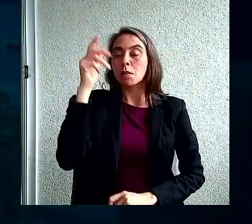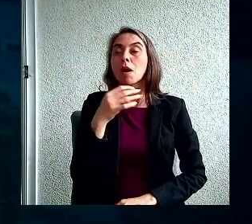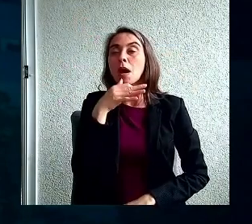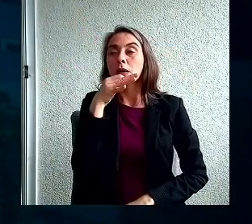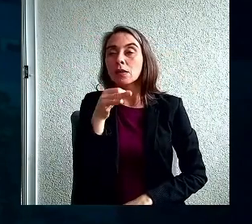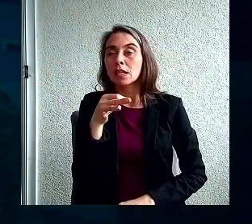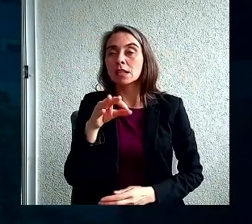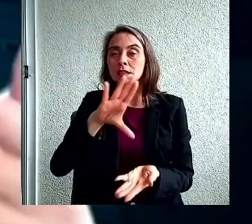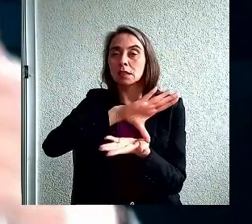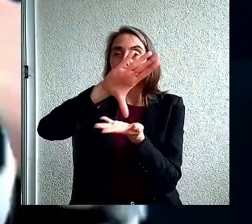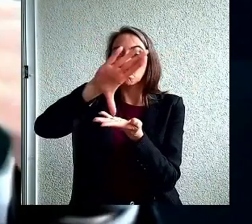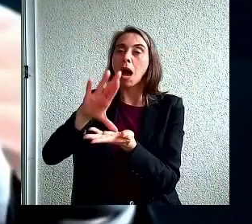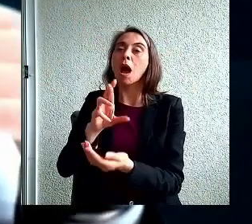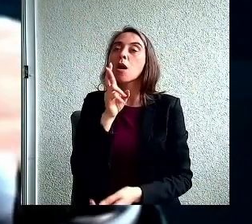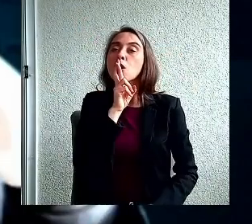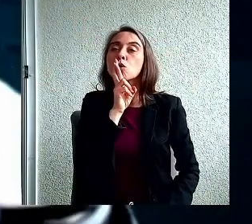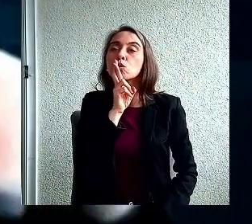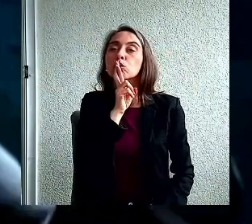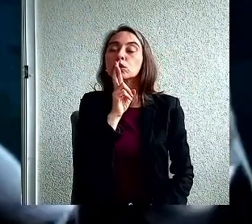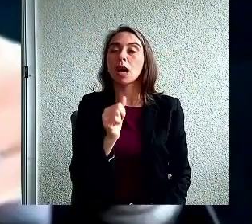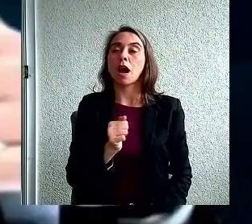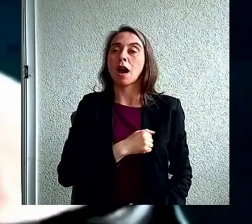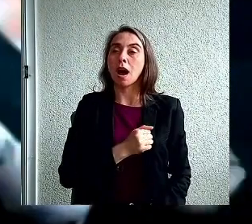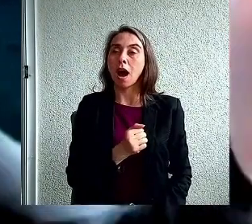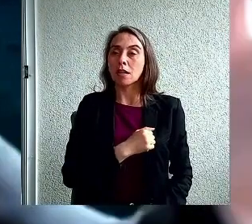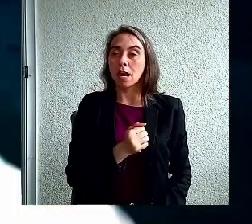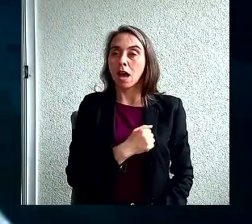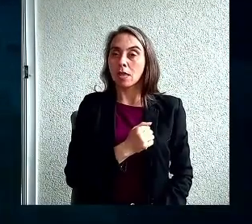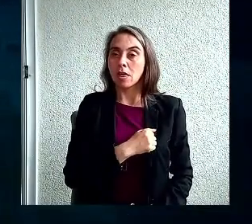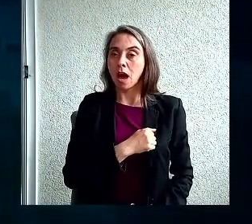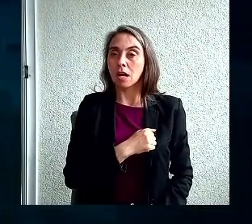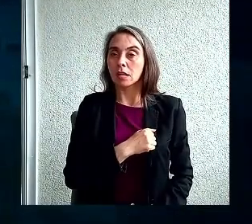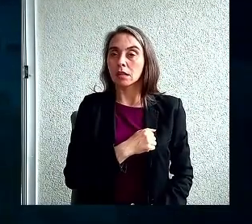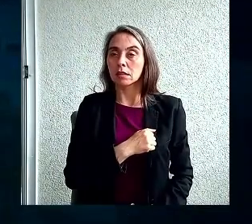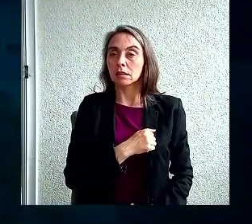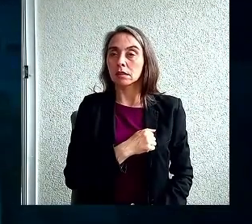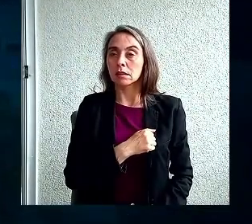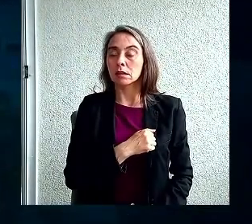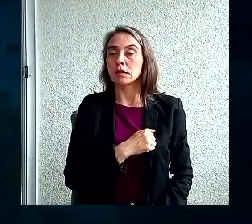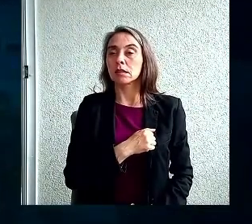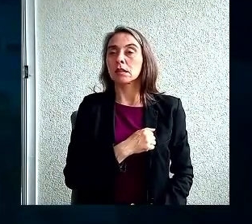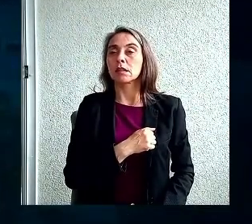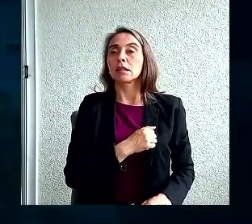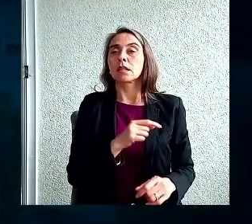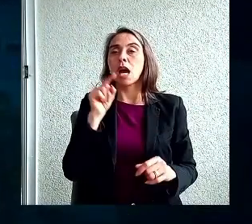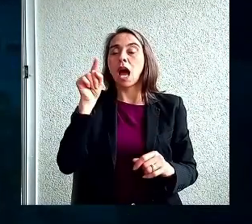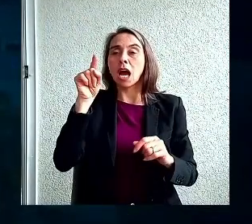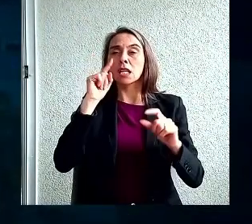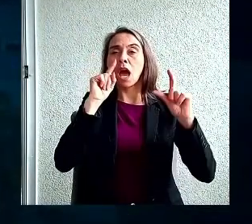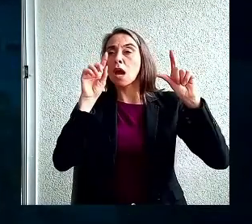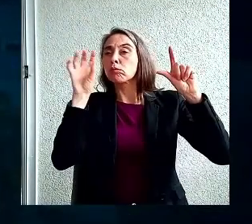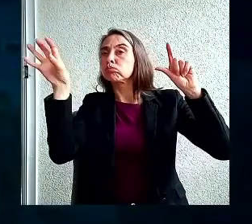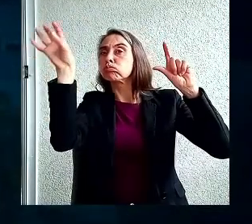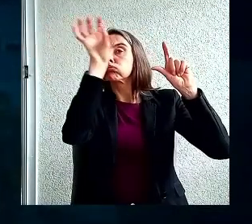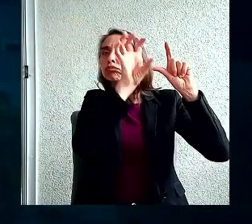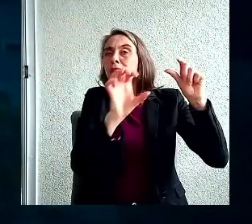muchas áreas con mucho frío, ¿cierto?, que podría ser algo que les pudiera beneficiar. También tú en tu presentación tú hablaste de